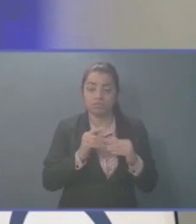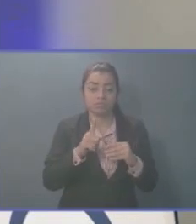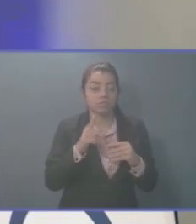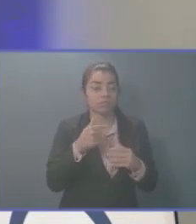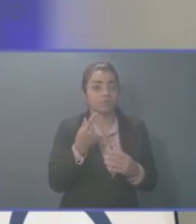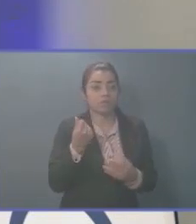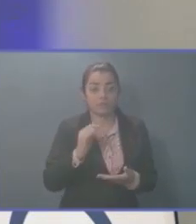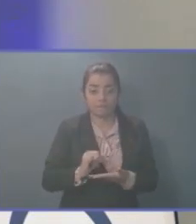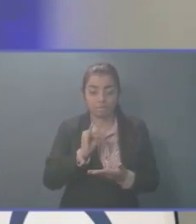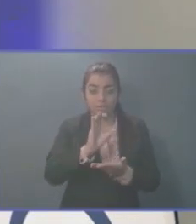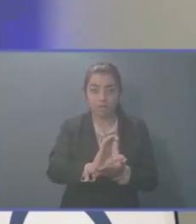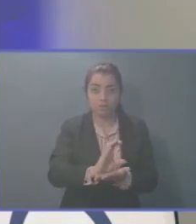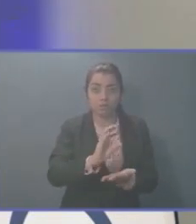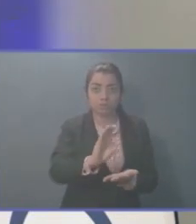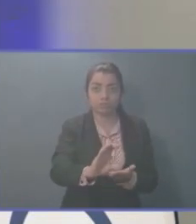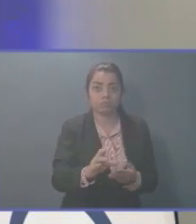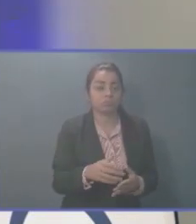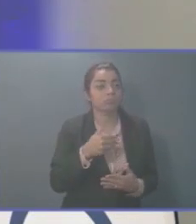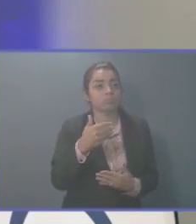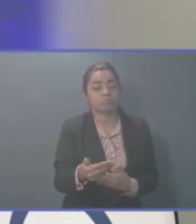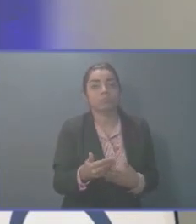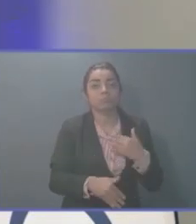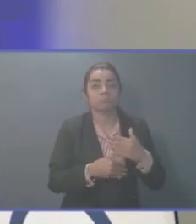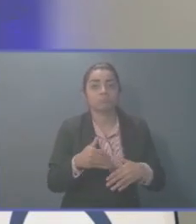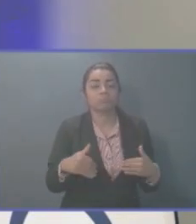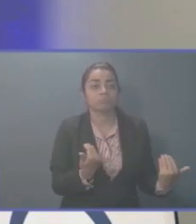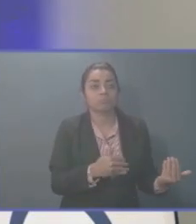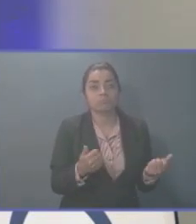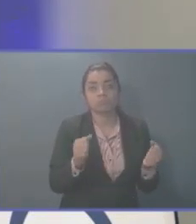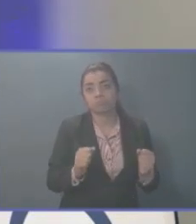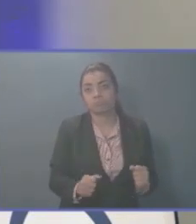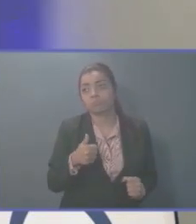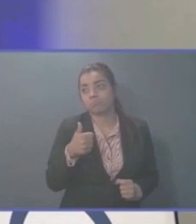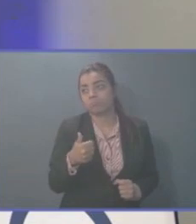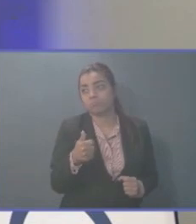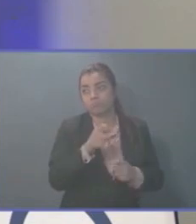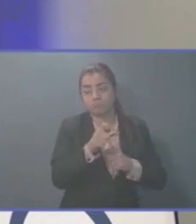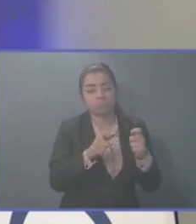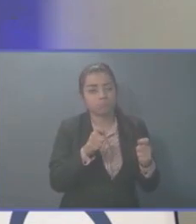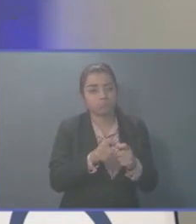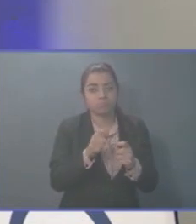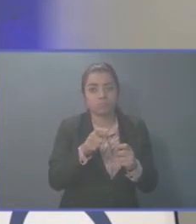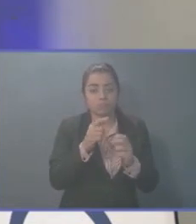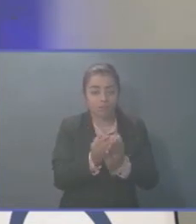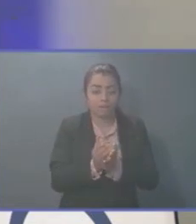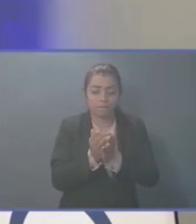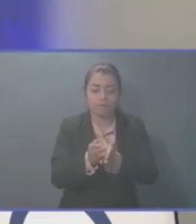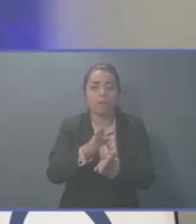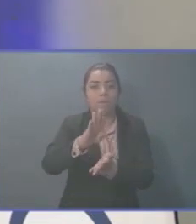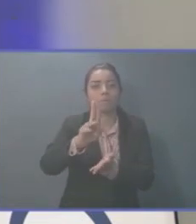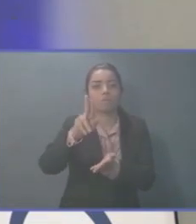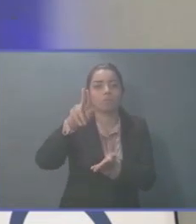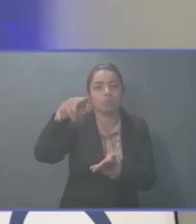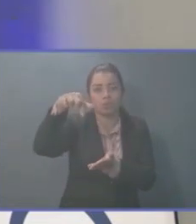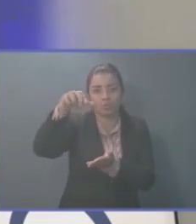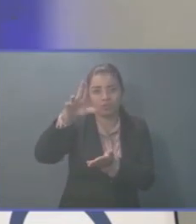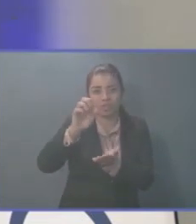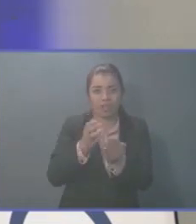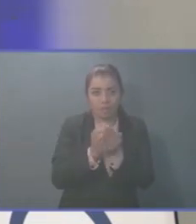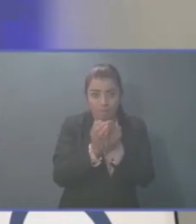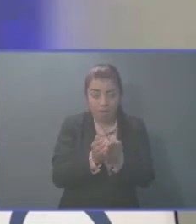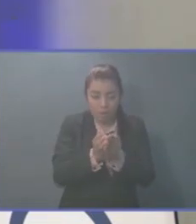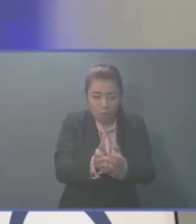gran inversión en este tipo de, digamos, bueno, en este caso específico del buque. Y así podríamos ir señalando